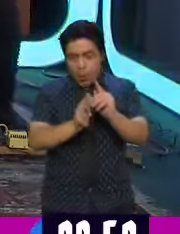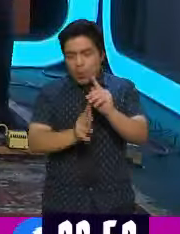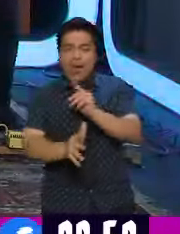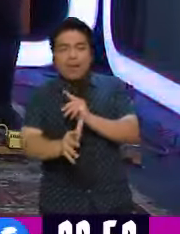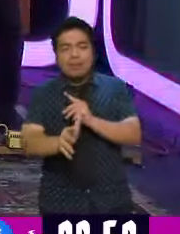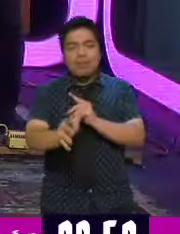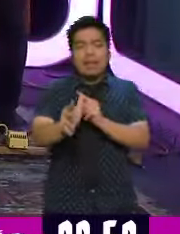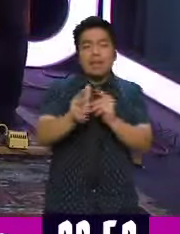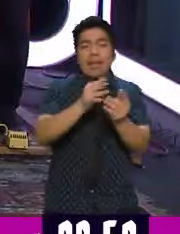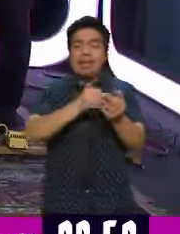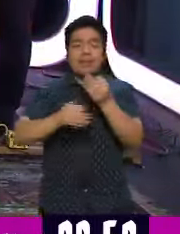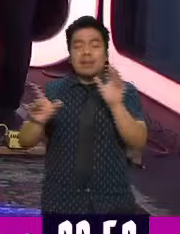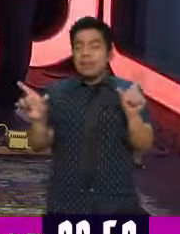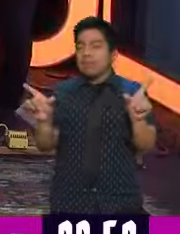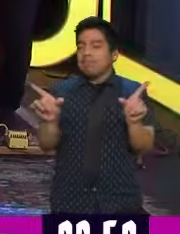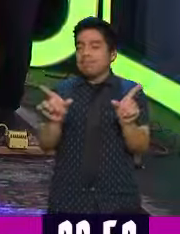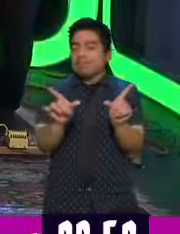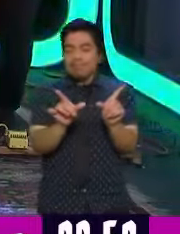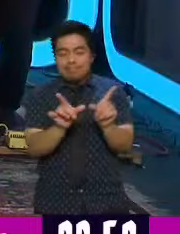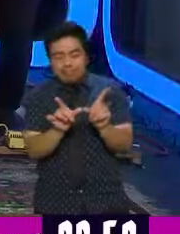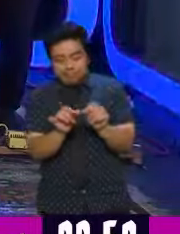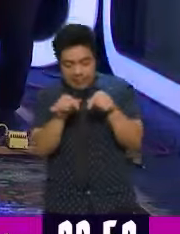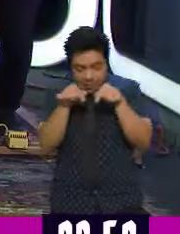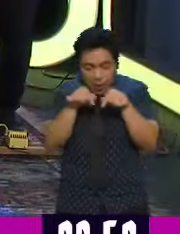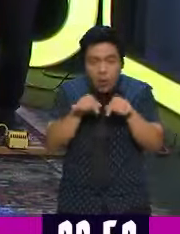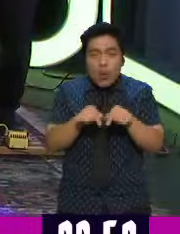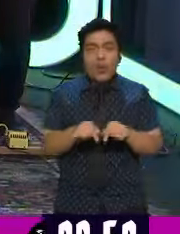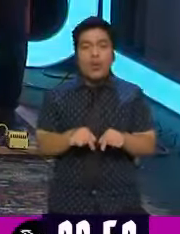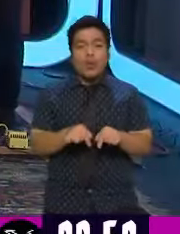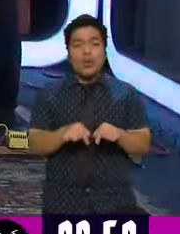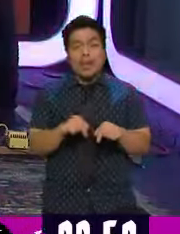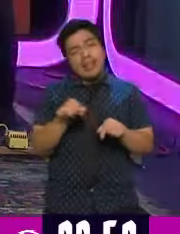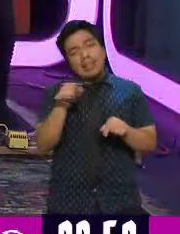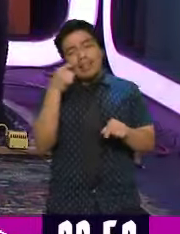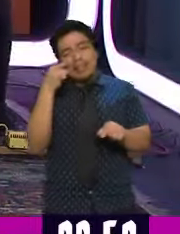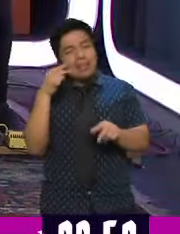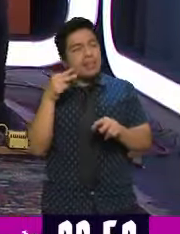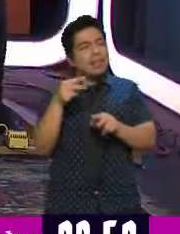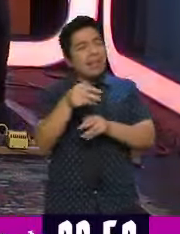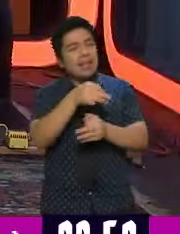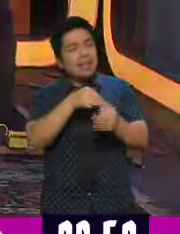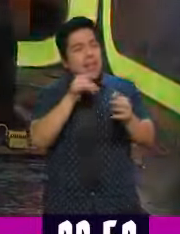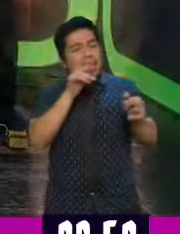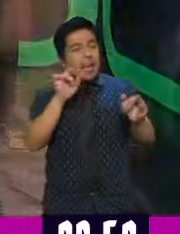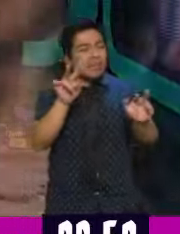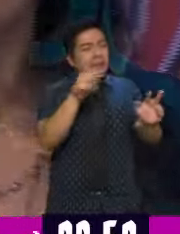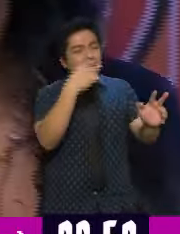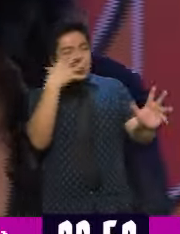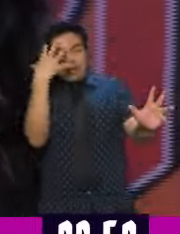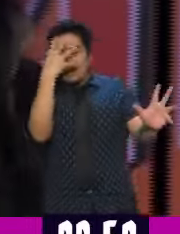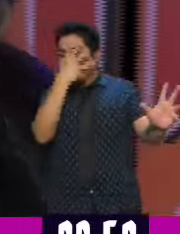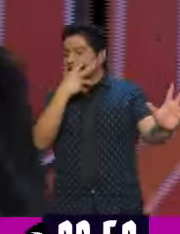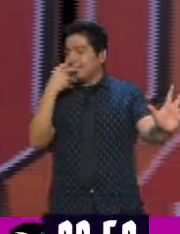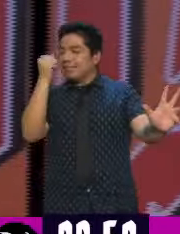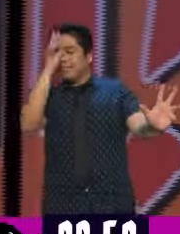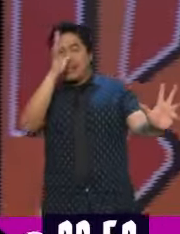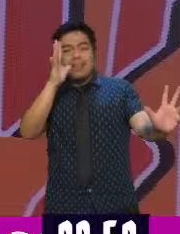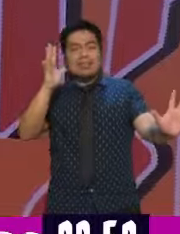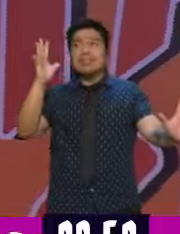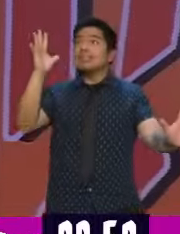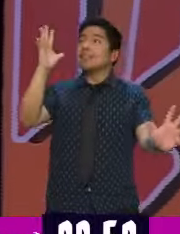Todo se resume a este momento. Tu ocaso ilumina mi mirada, un baño de luz